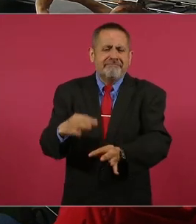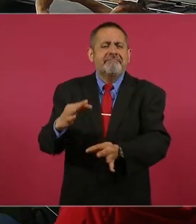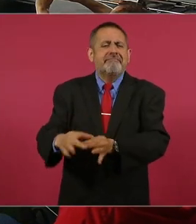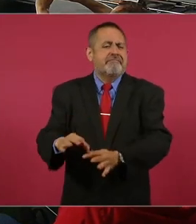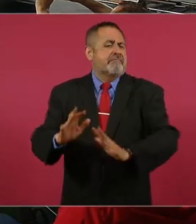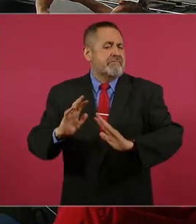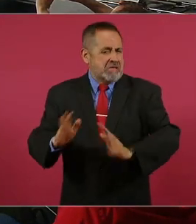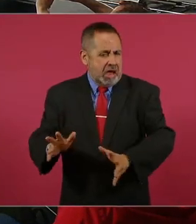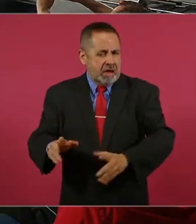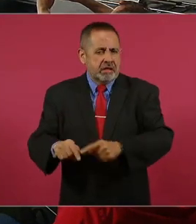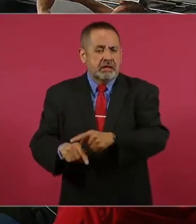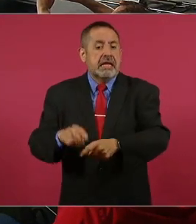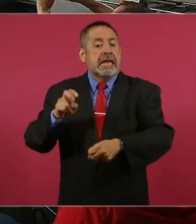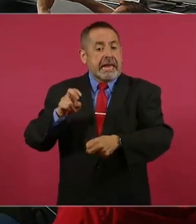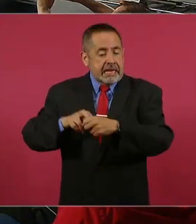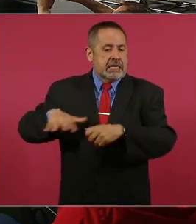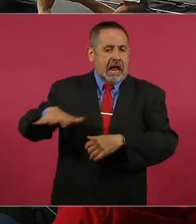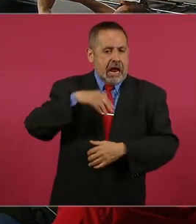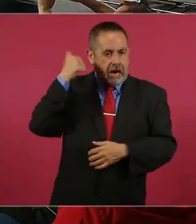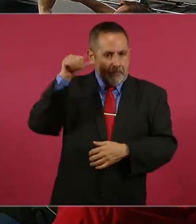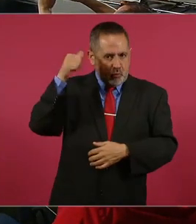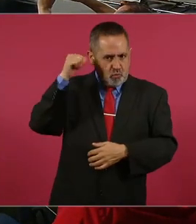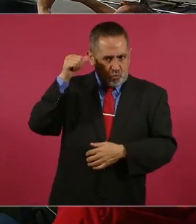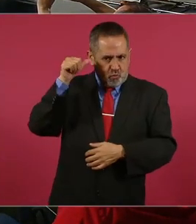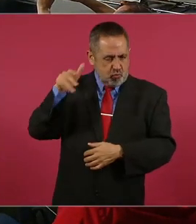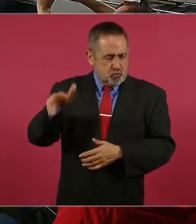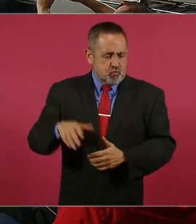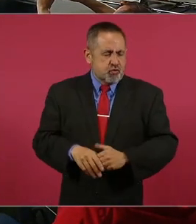de Acapulco.